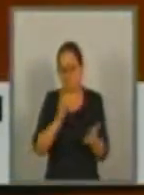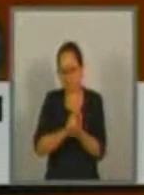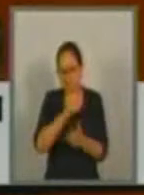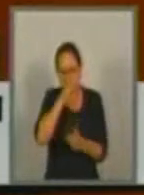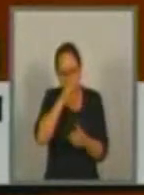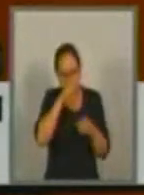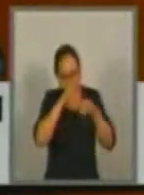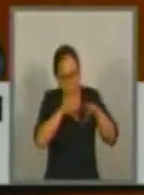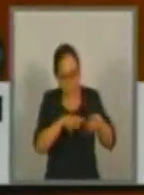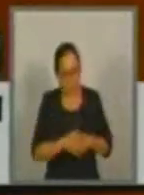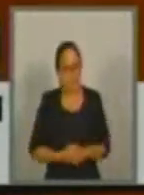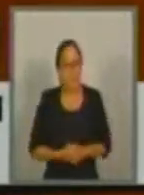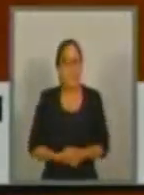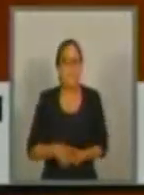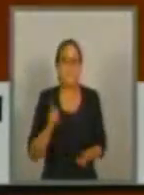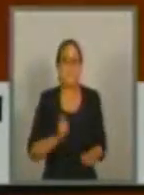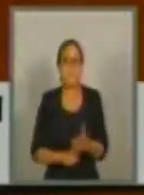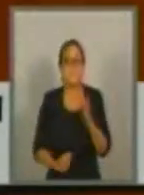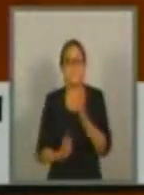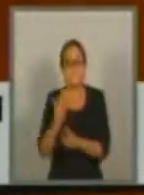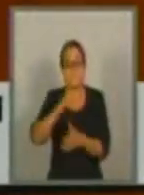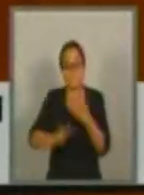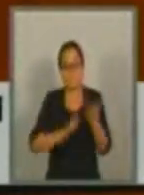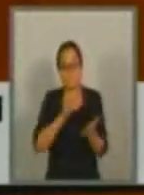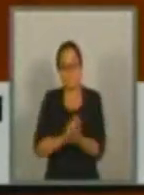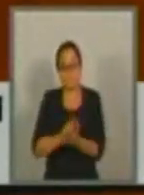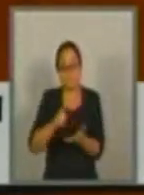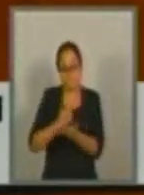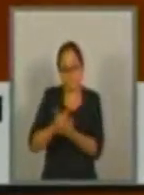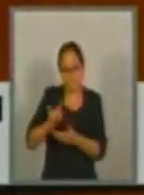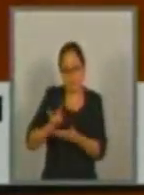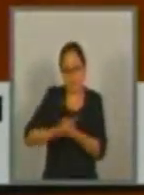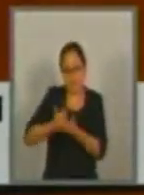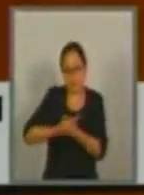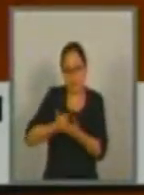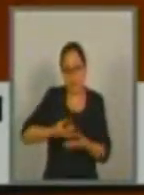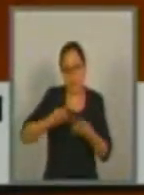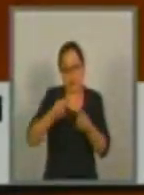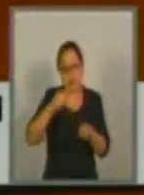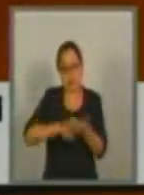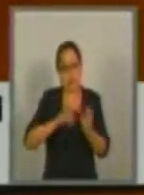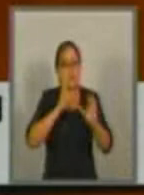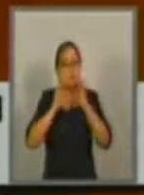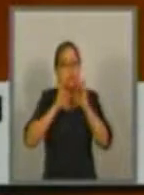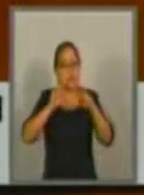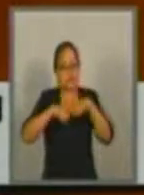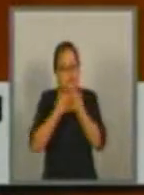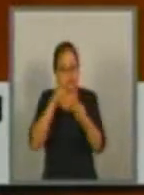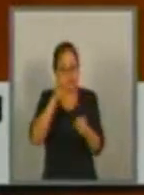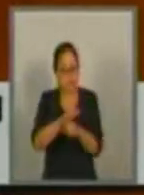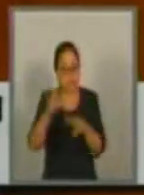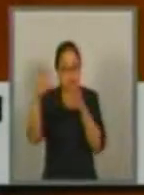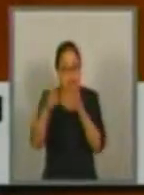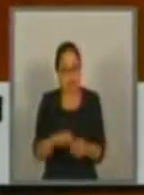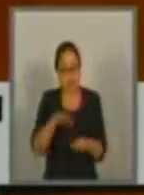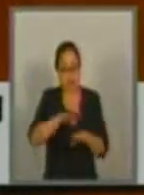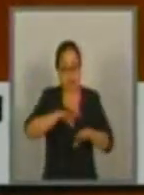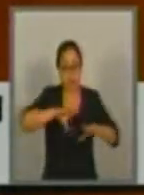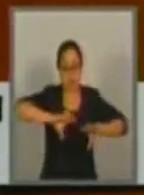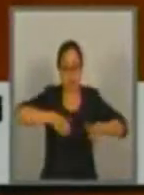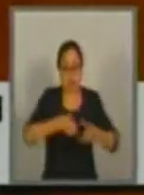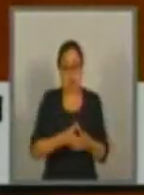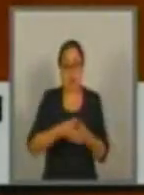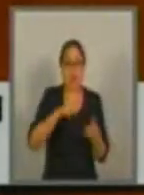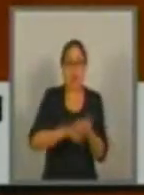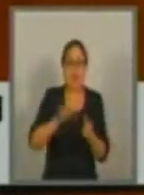legislación. Con esta nueva ley se va a fiscalizar el gasto en comunicación social de todos los poderes en